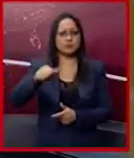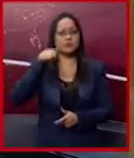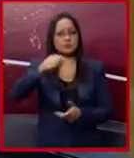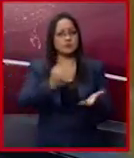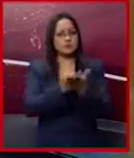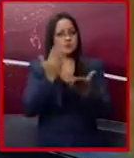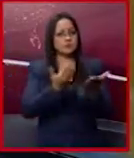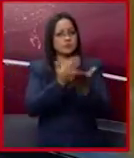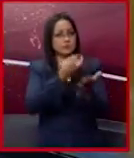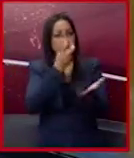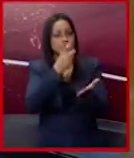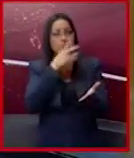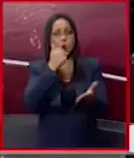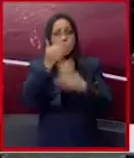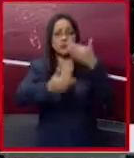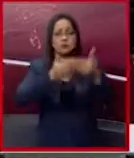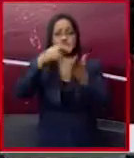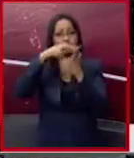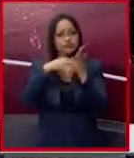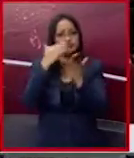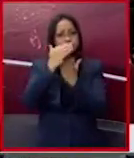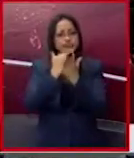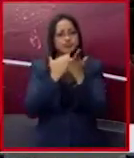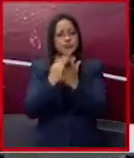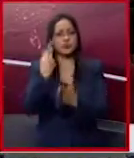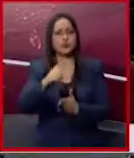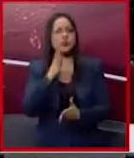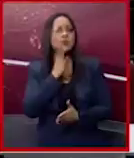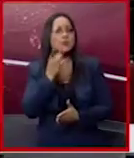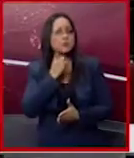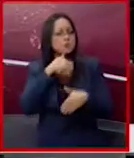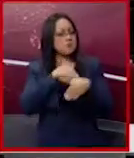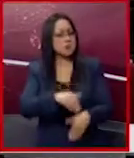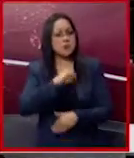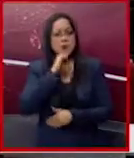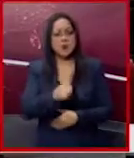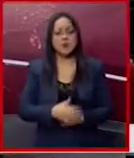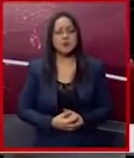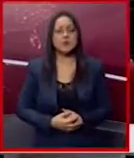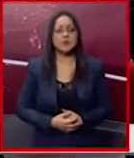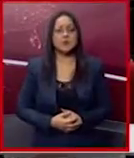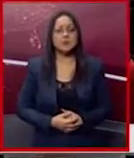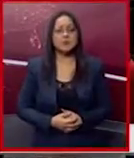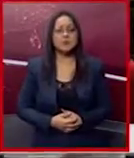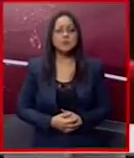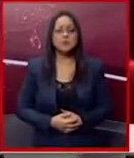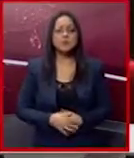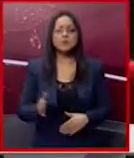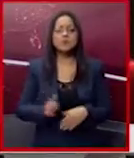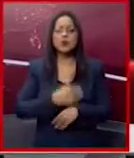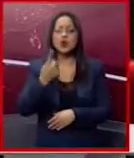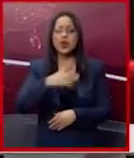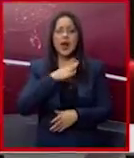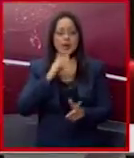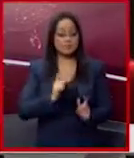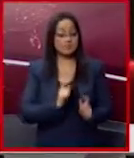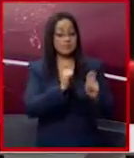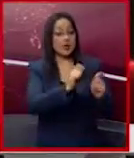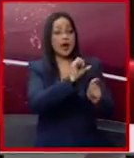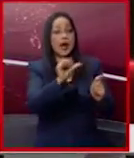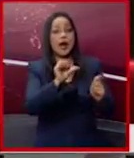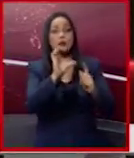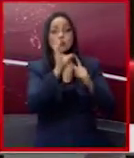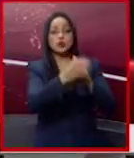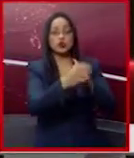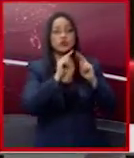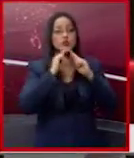no siguió los procedimientos estipulados en el reglamento de la Cámara de Diputados. Porque tenían turno a comisiones